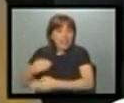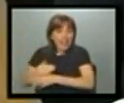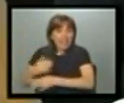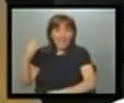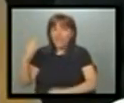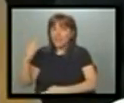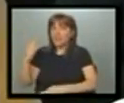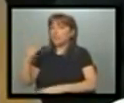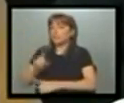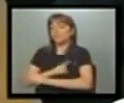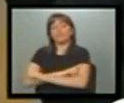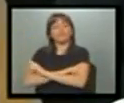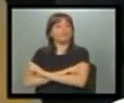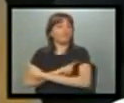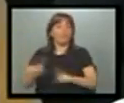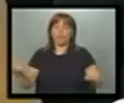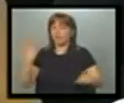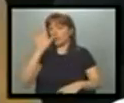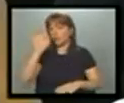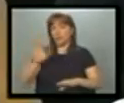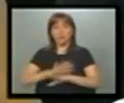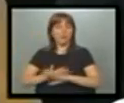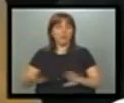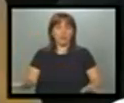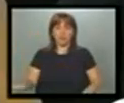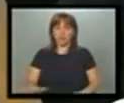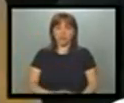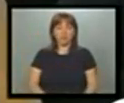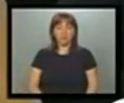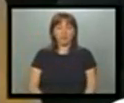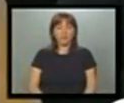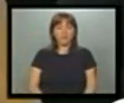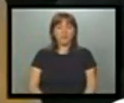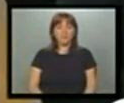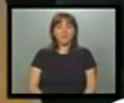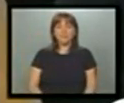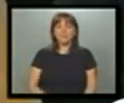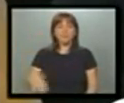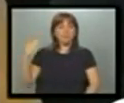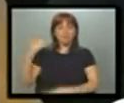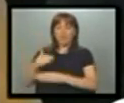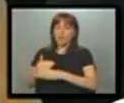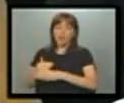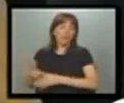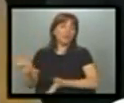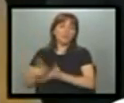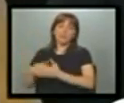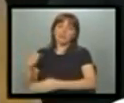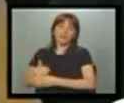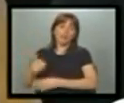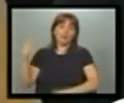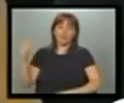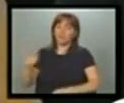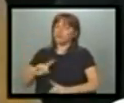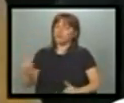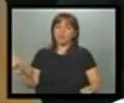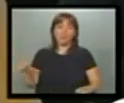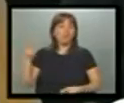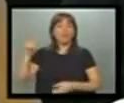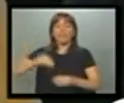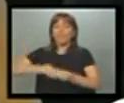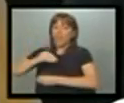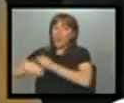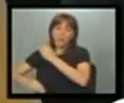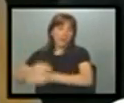quiere, una de las cuestiones fundamentales en la actividad lechera. Cierra un tambo, no se vuelve a abrir y hay familias que quedan sin trabajo. Porque